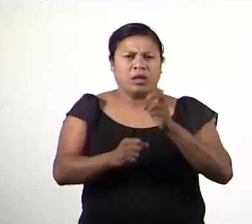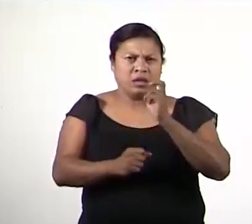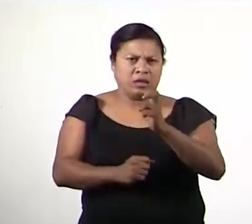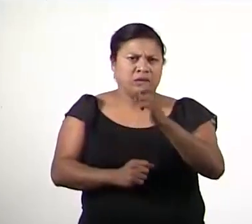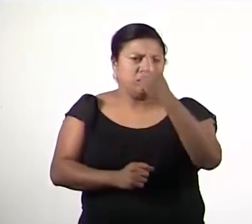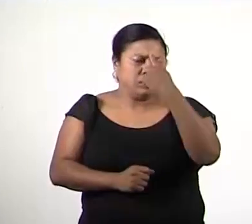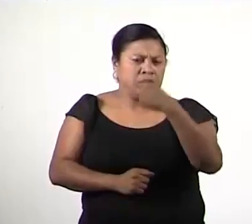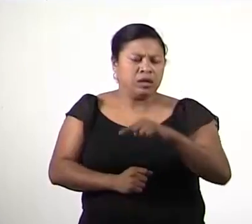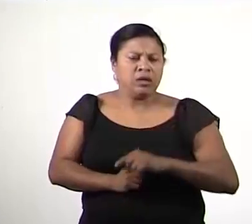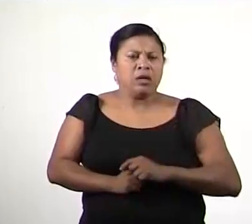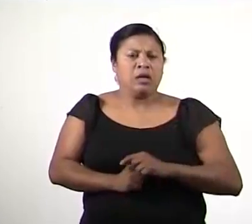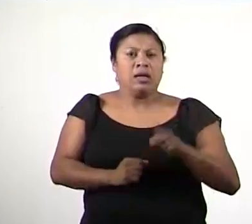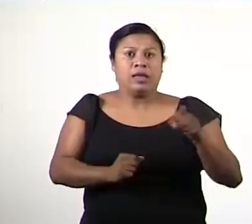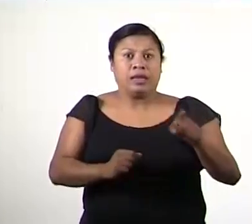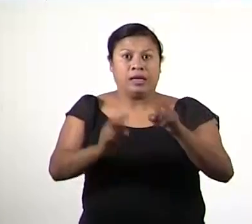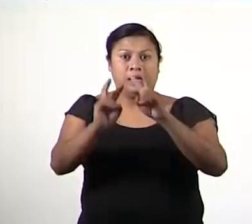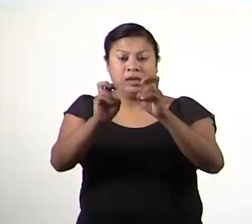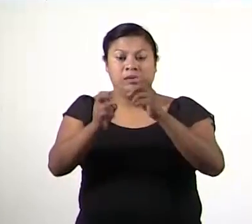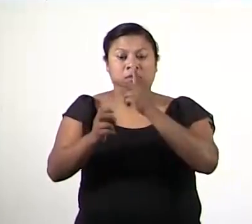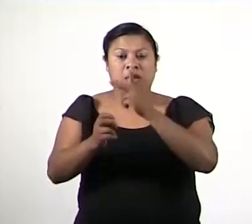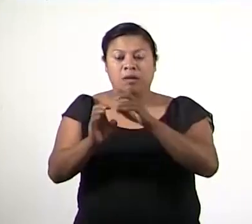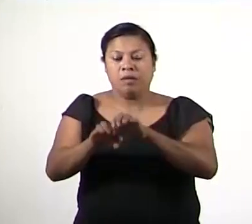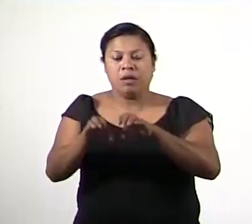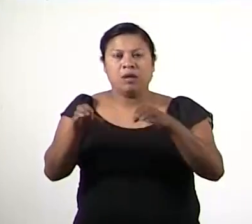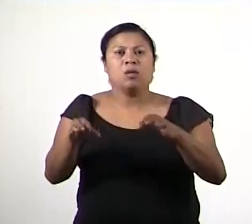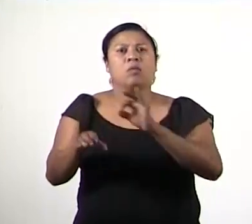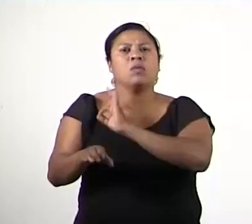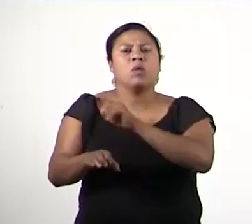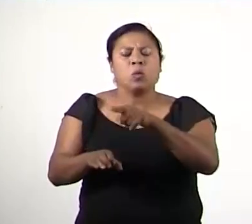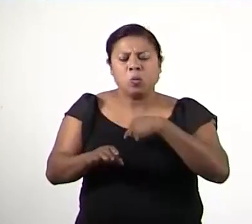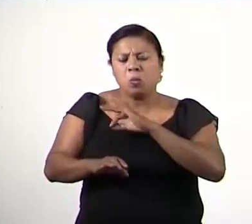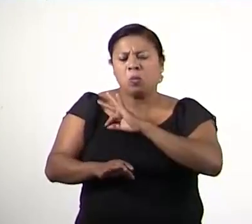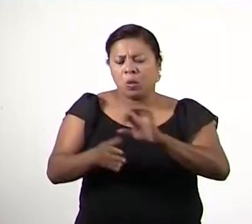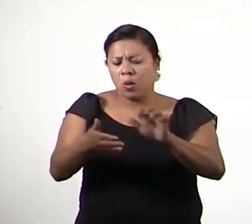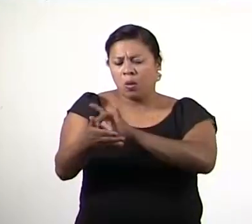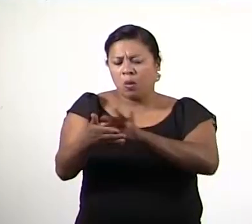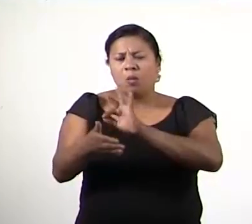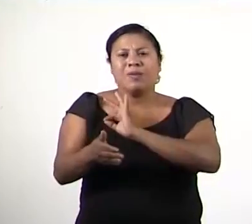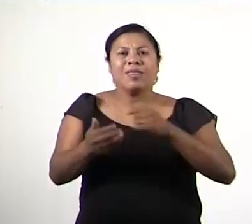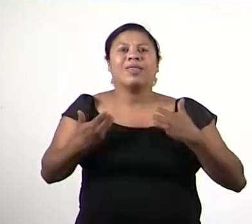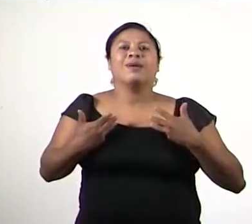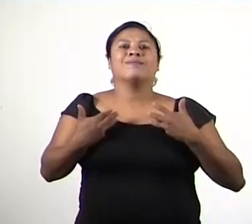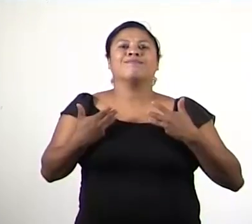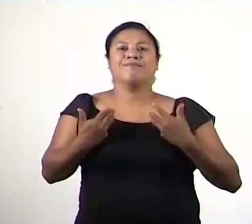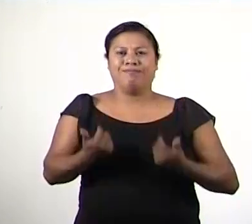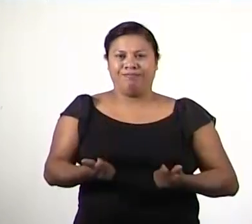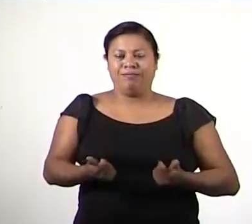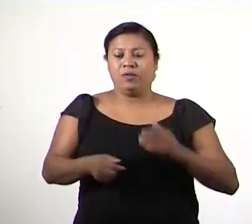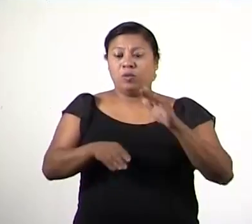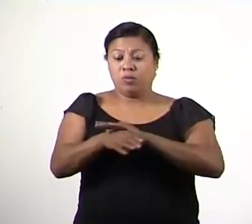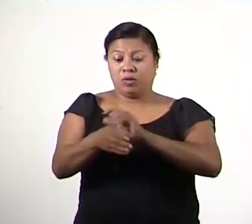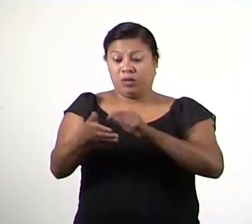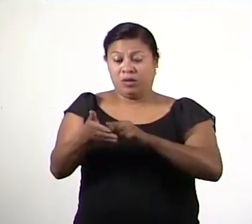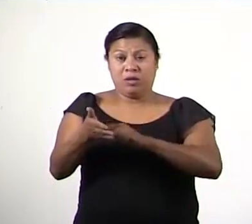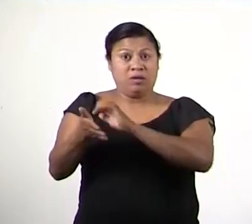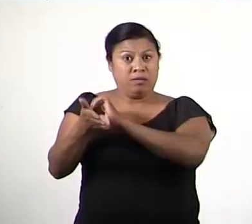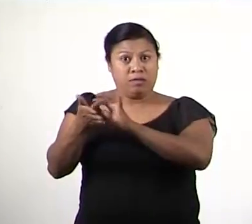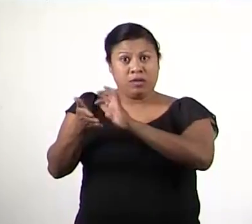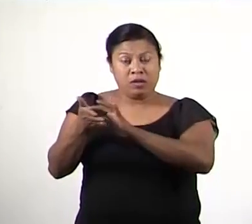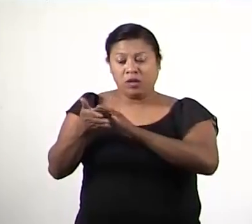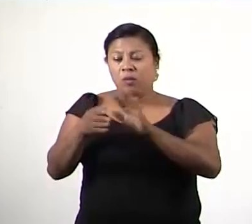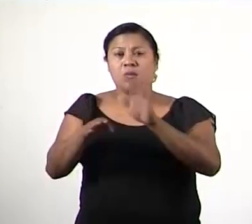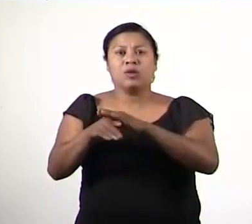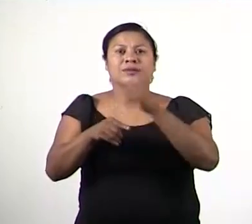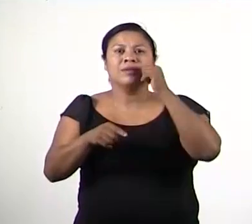específicamente que el texto sea entendido, porque nos vamos a basar en las